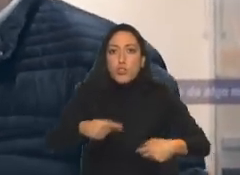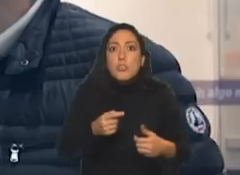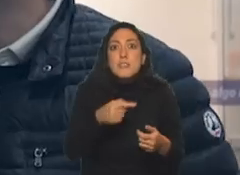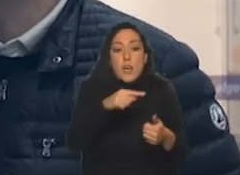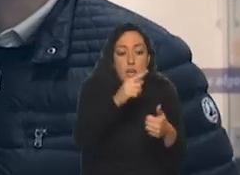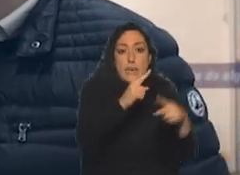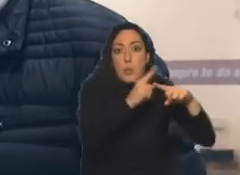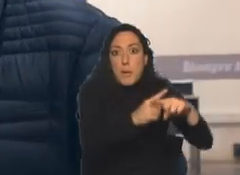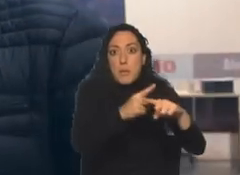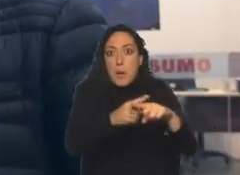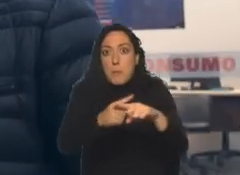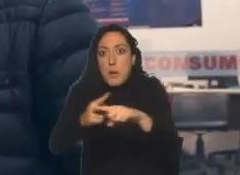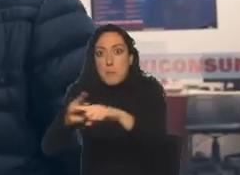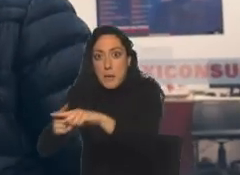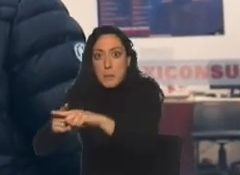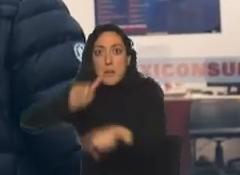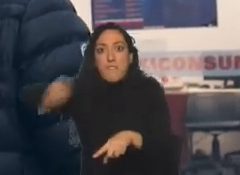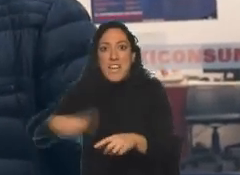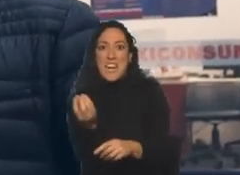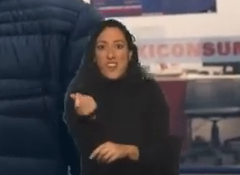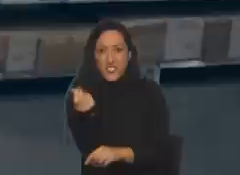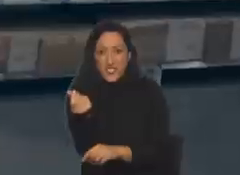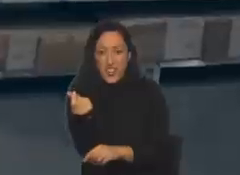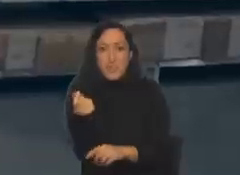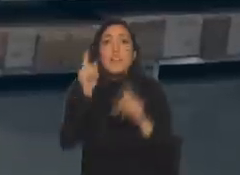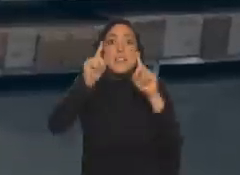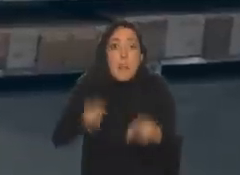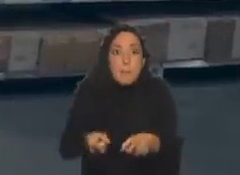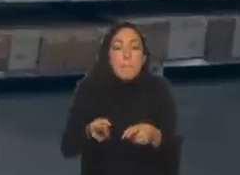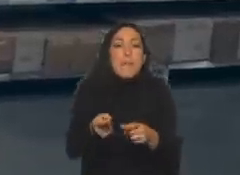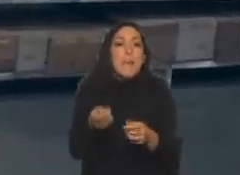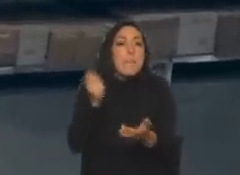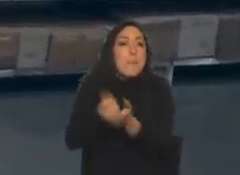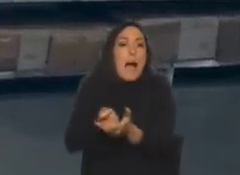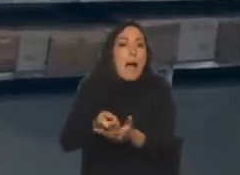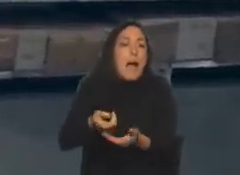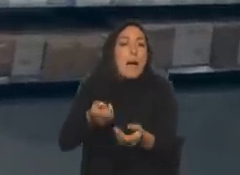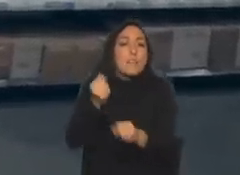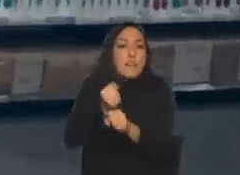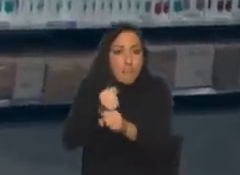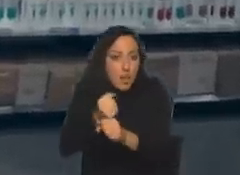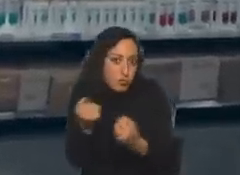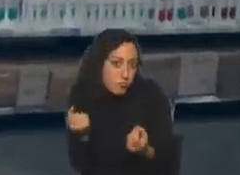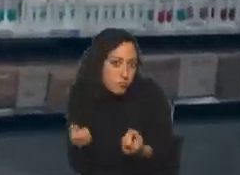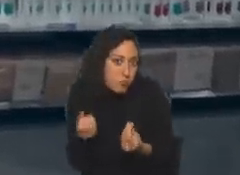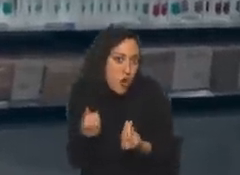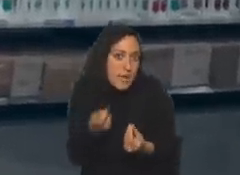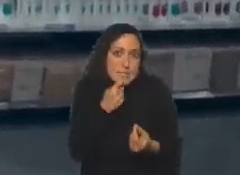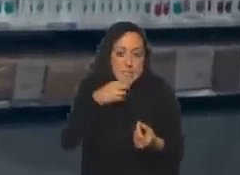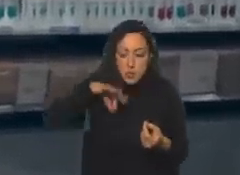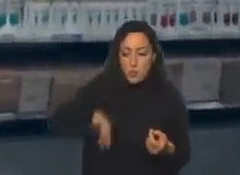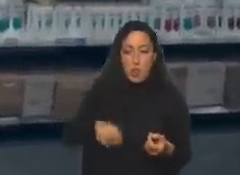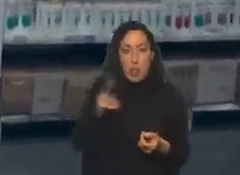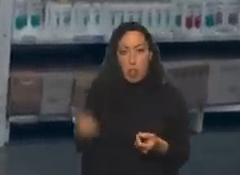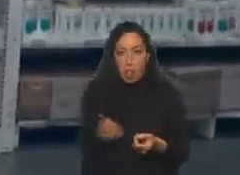costos. Materia prima, la inversión laboral, que digo yo, y no el costo laboral, porque sin sueldos